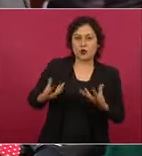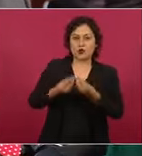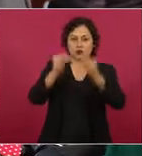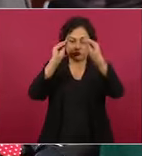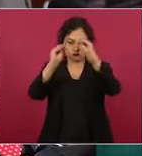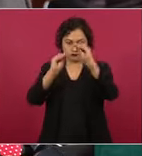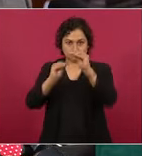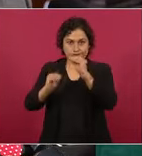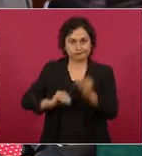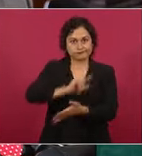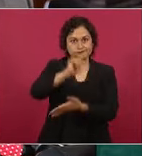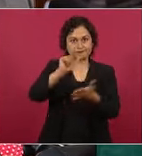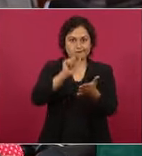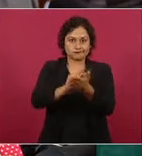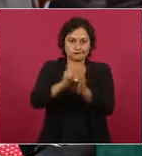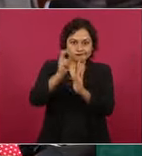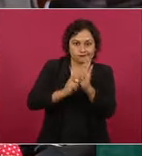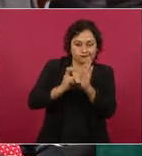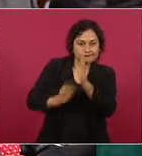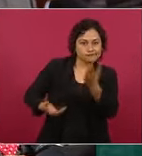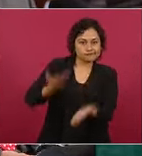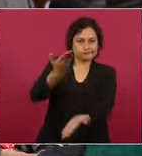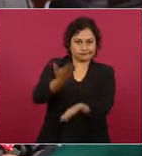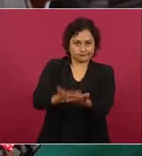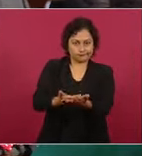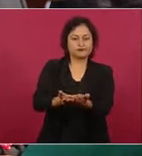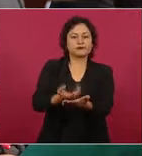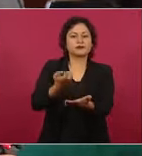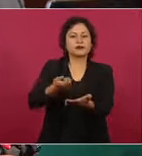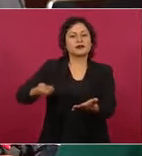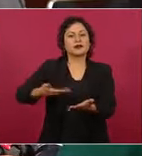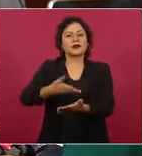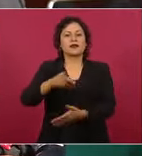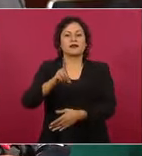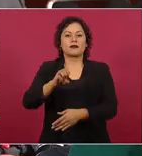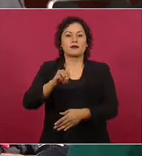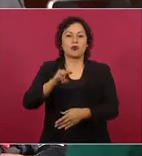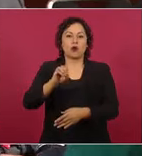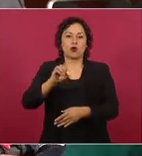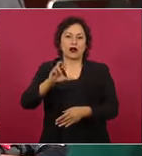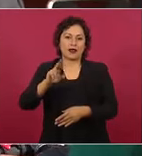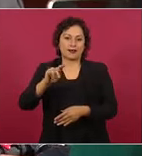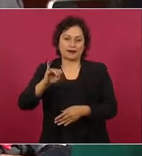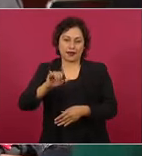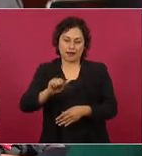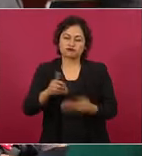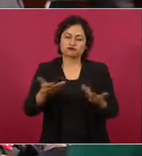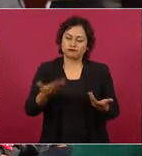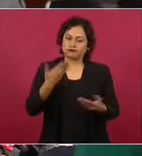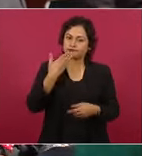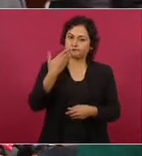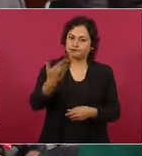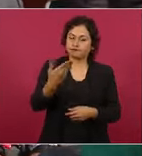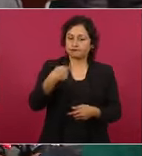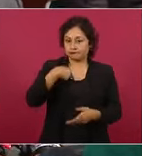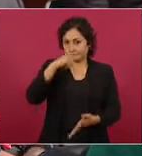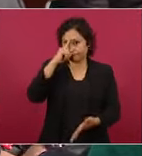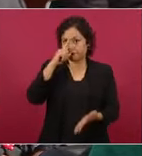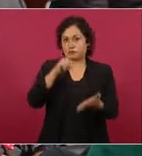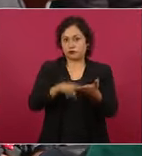de reforma electoral, reforma democrática, como le han dicho, creo, y es una opinión muy personal, que refleja el